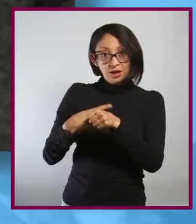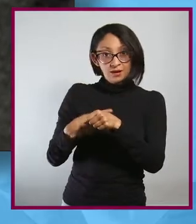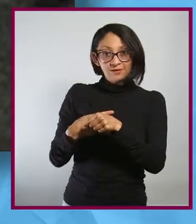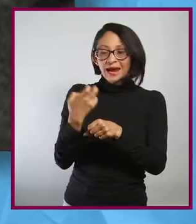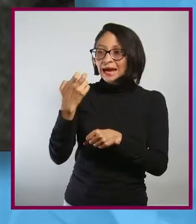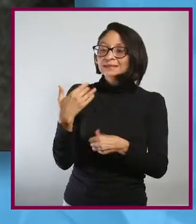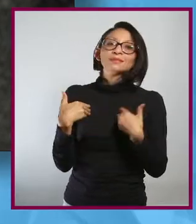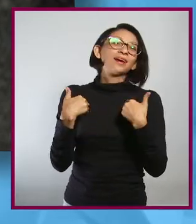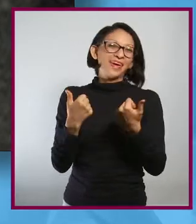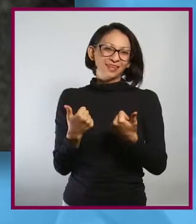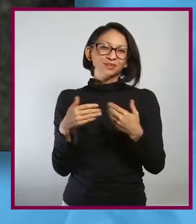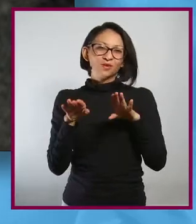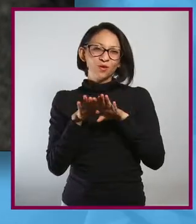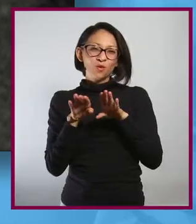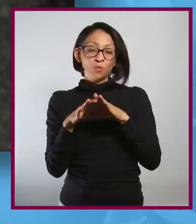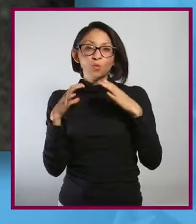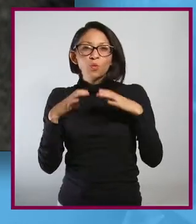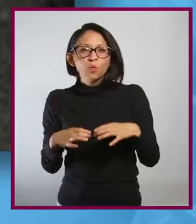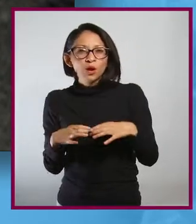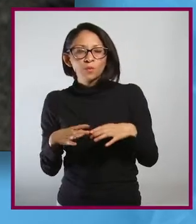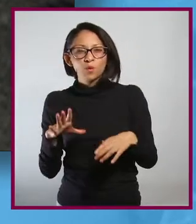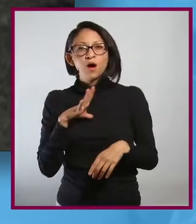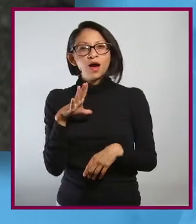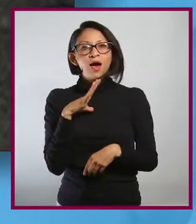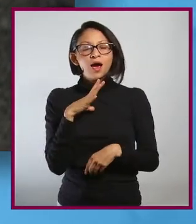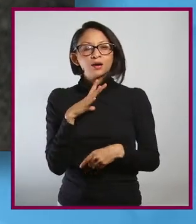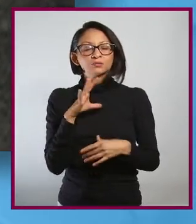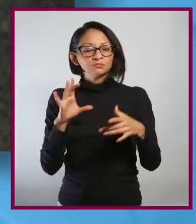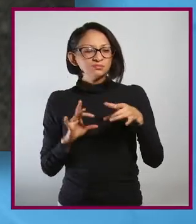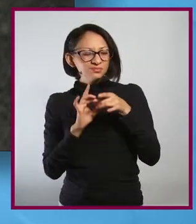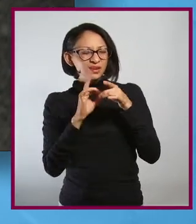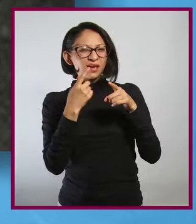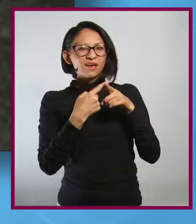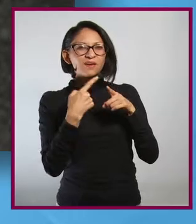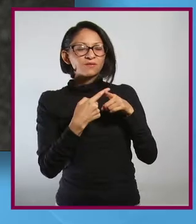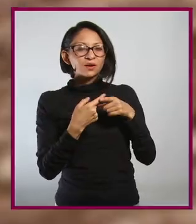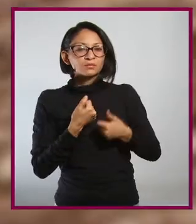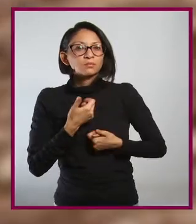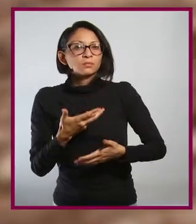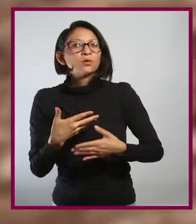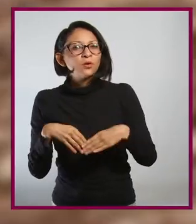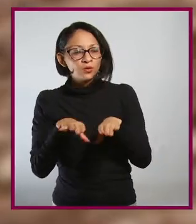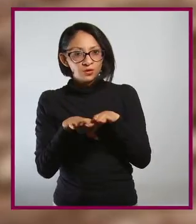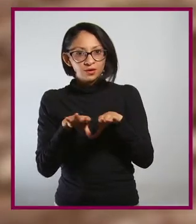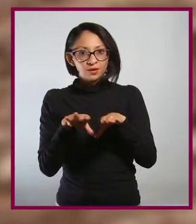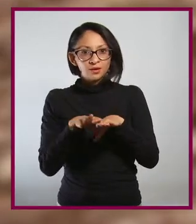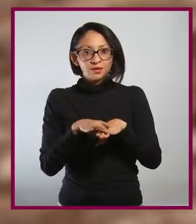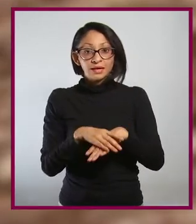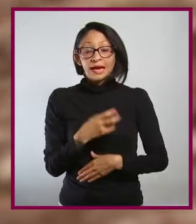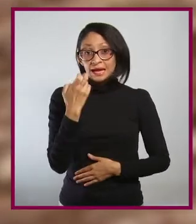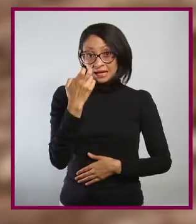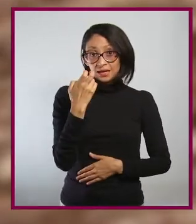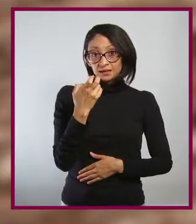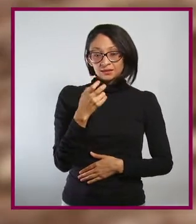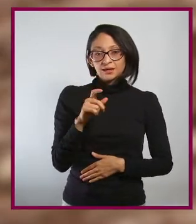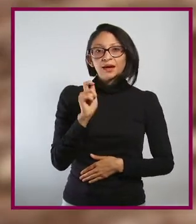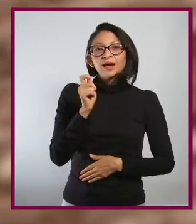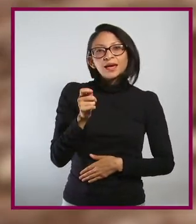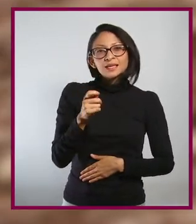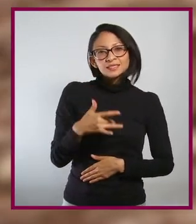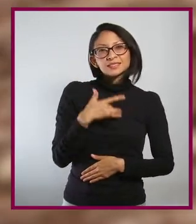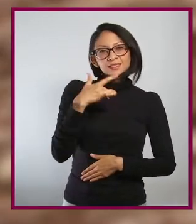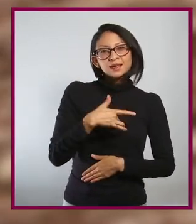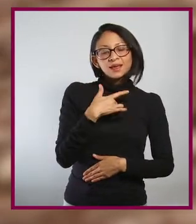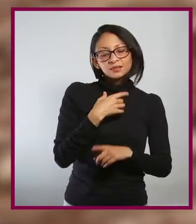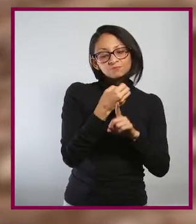así observar y entender cómo los cuerpos reaccionan ante la enfermedad. En estas historias clínicas se describen